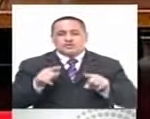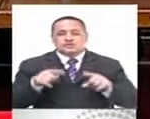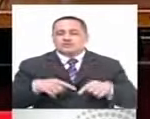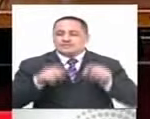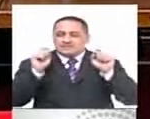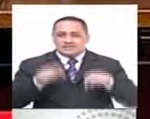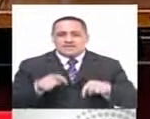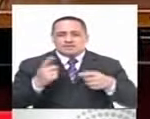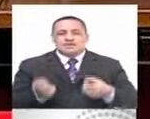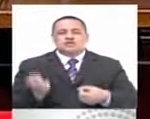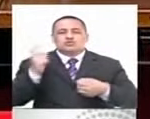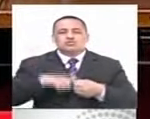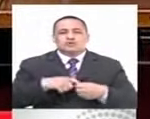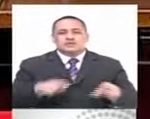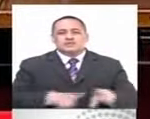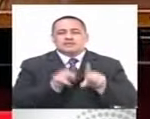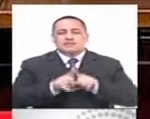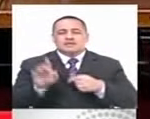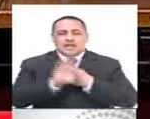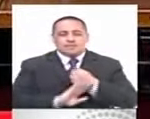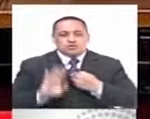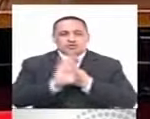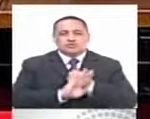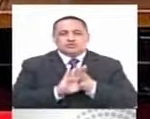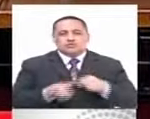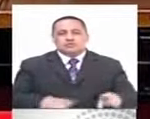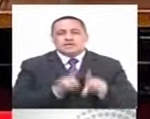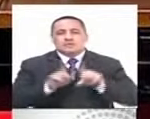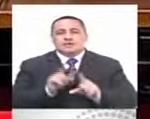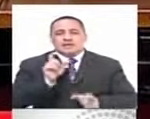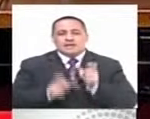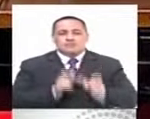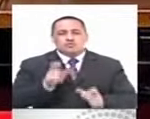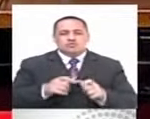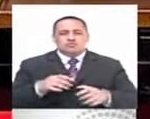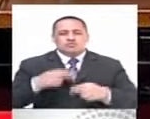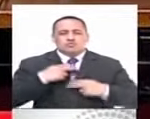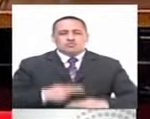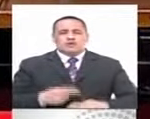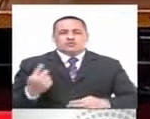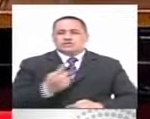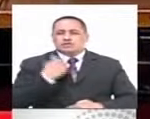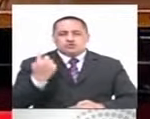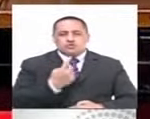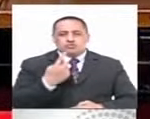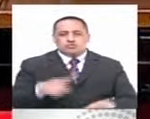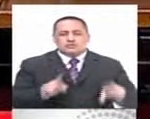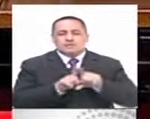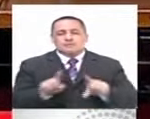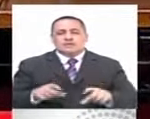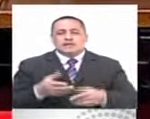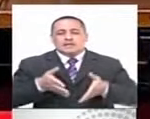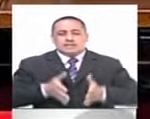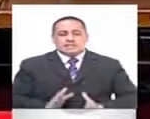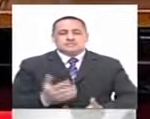debe incluir la protección al ser humano más vulnerable de todos, el